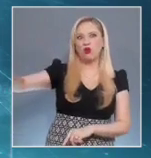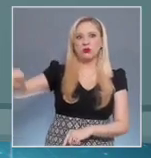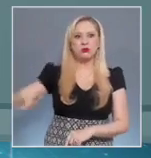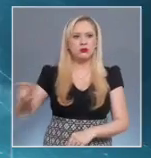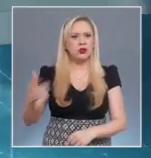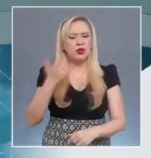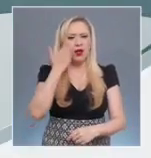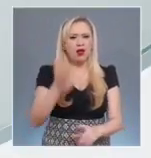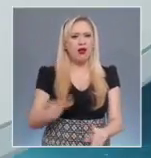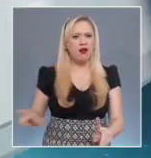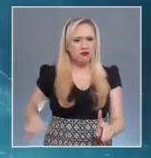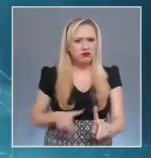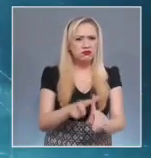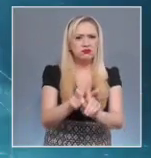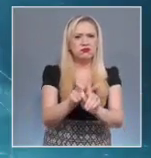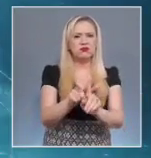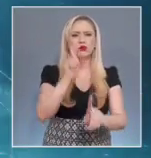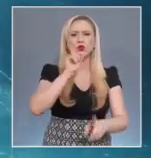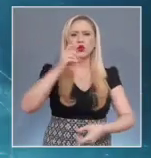influencias.